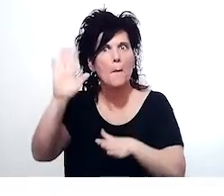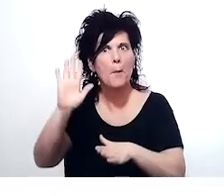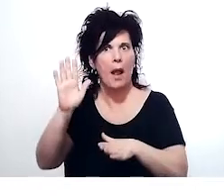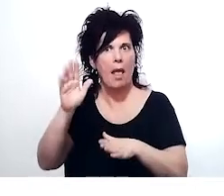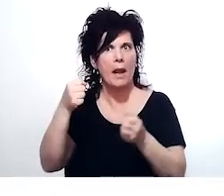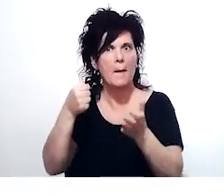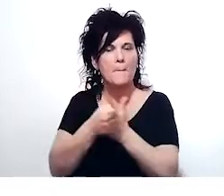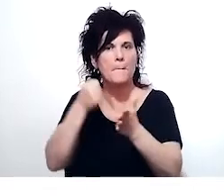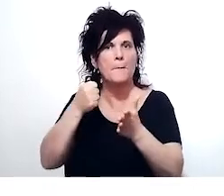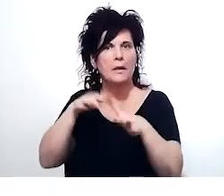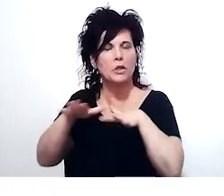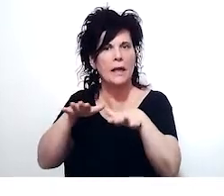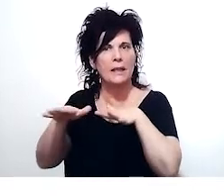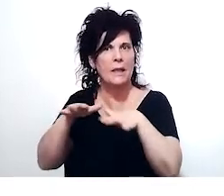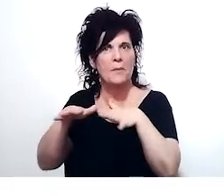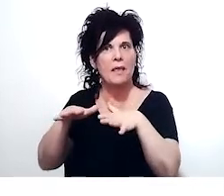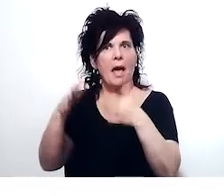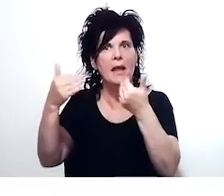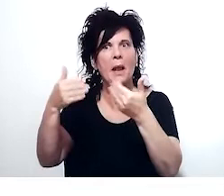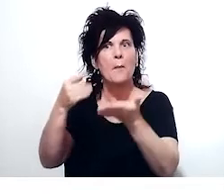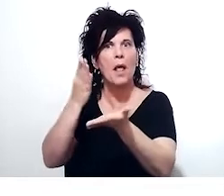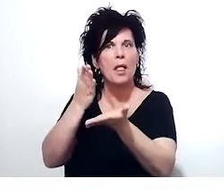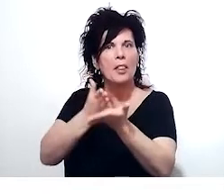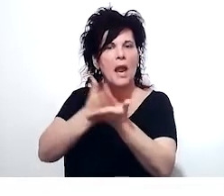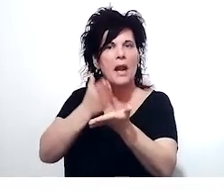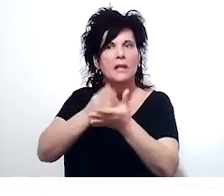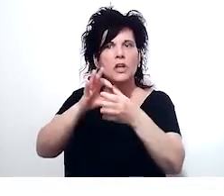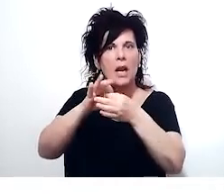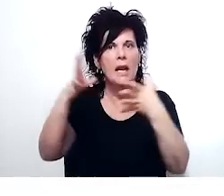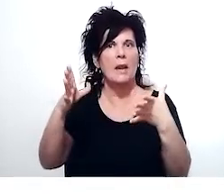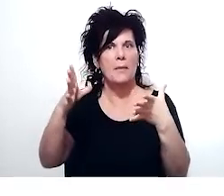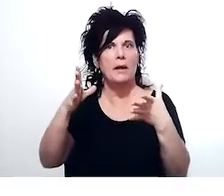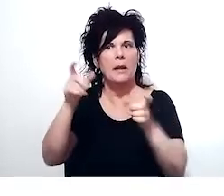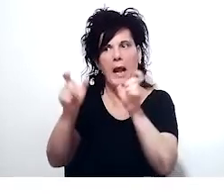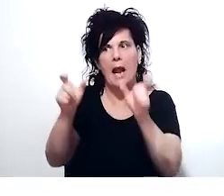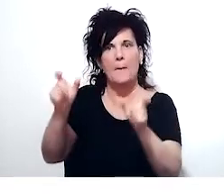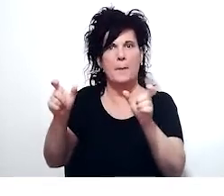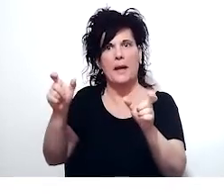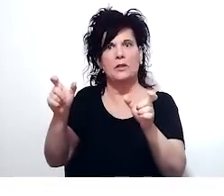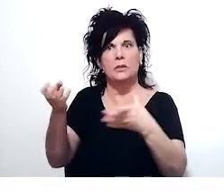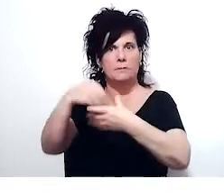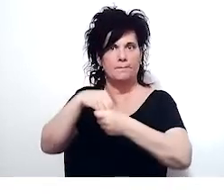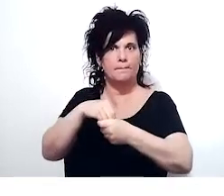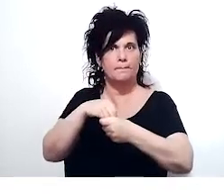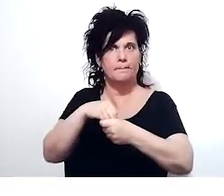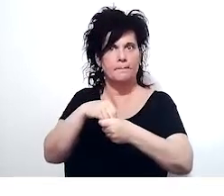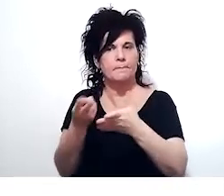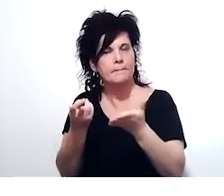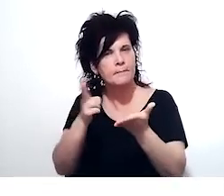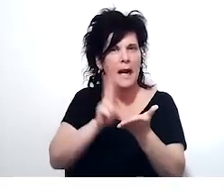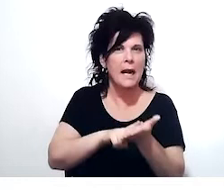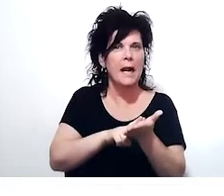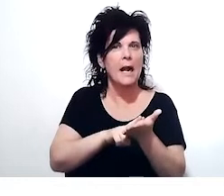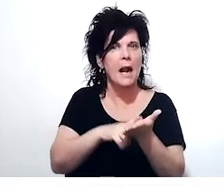el impacto que las actividades de procesamiento de datos pueden tener en los derechos y libertades de las personas involucradas. Entonces